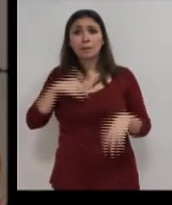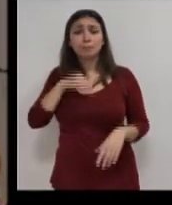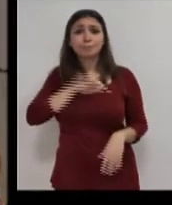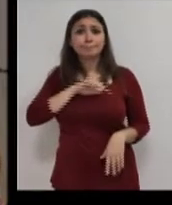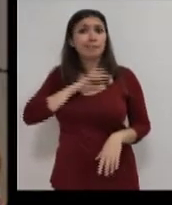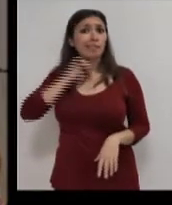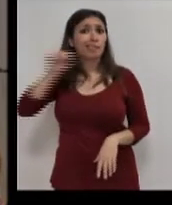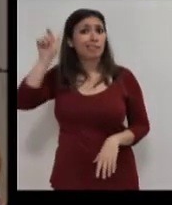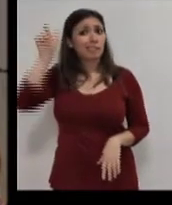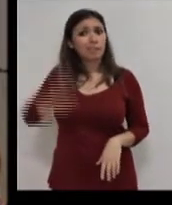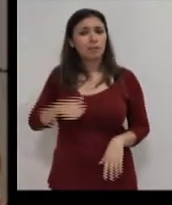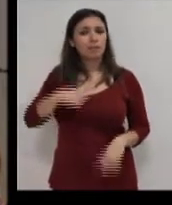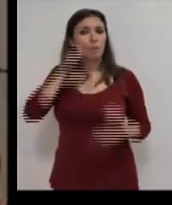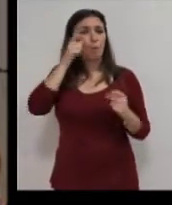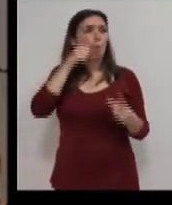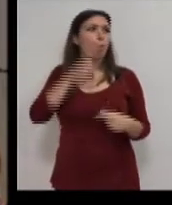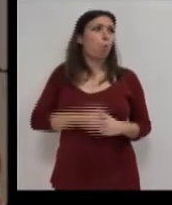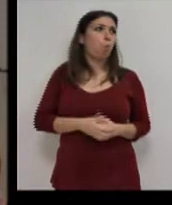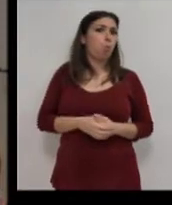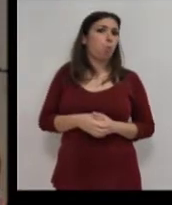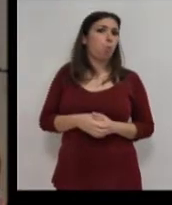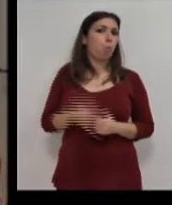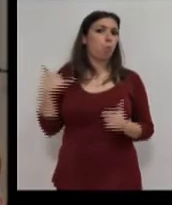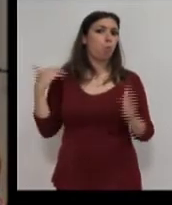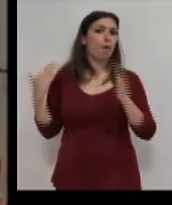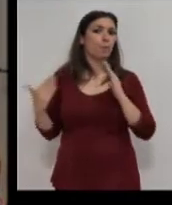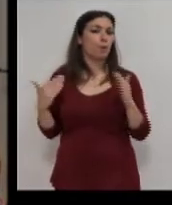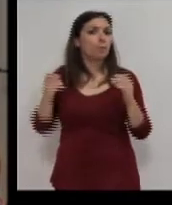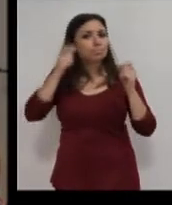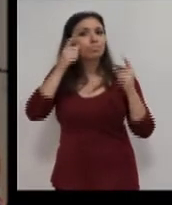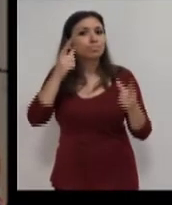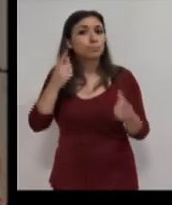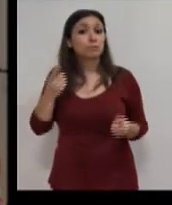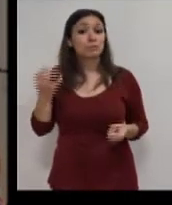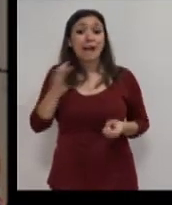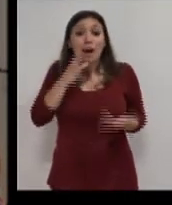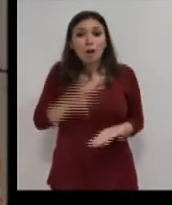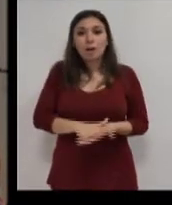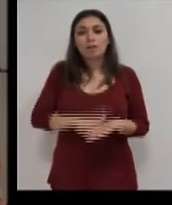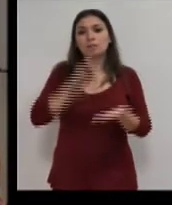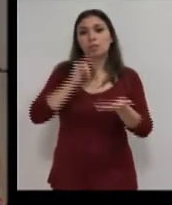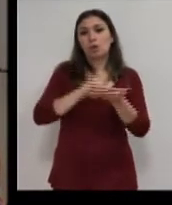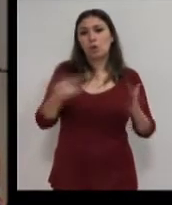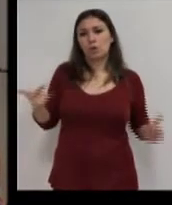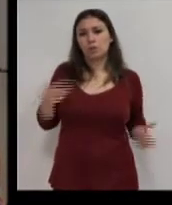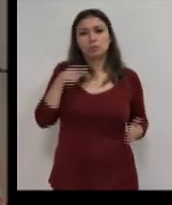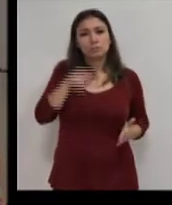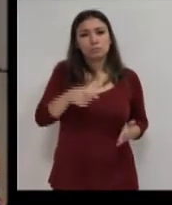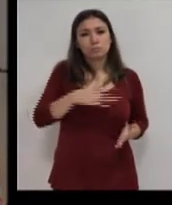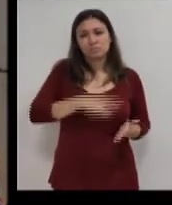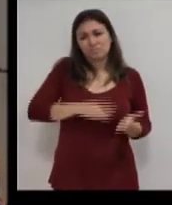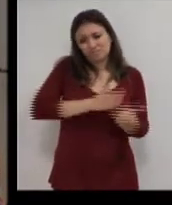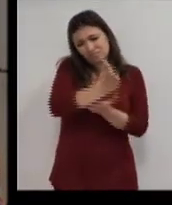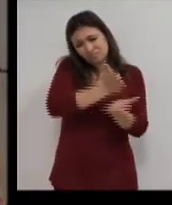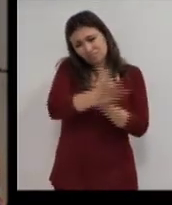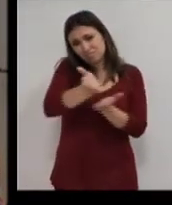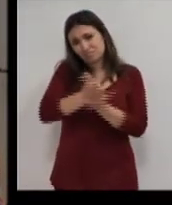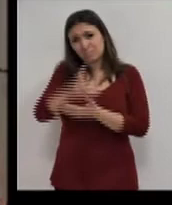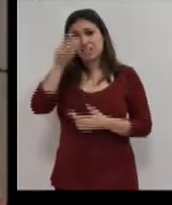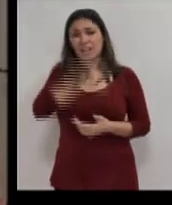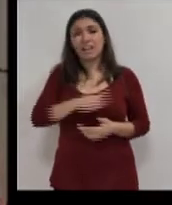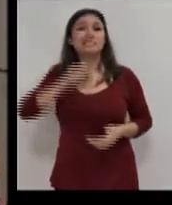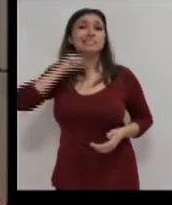ni muy radical en nada de esto. Soy una persona muy normalita en eso, pero lo vi claramente y lo percibí. Y estas tecnologías que tienen un